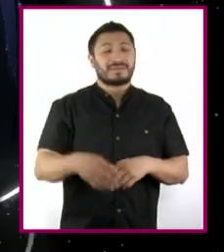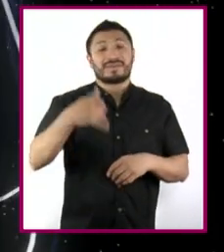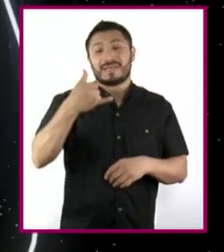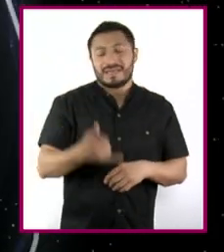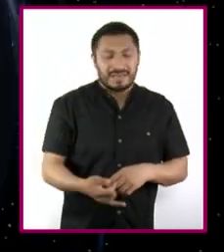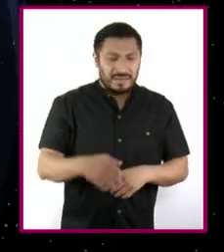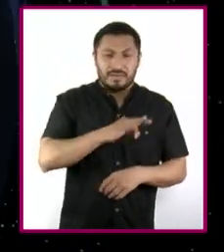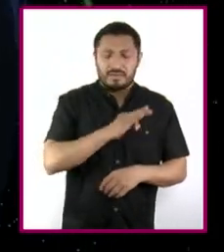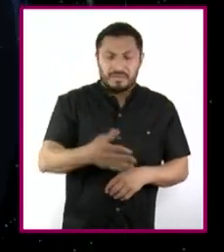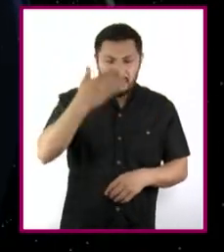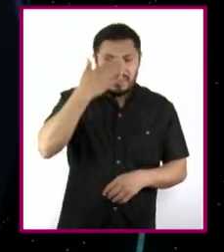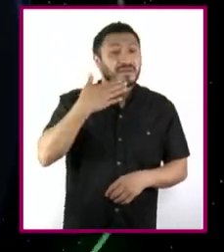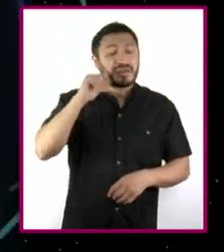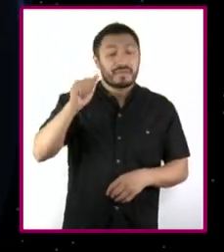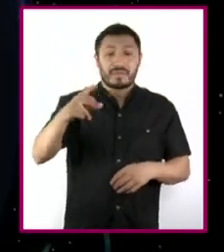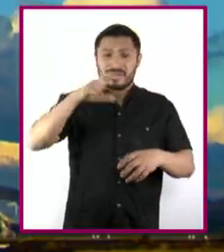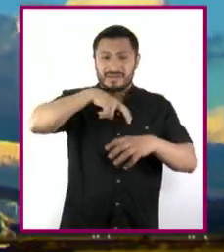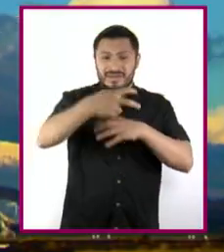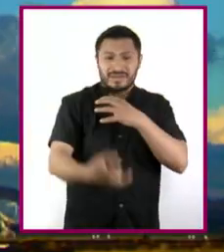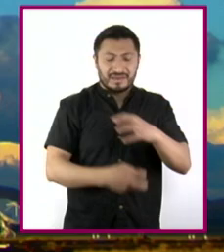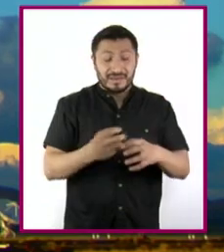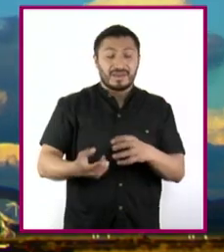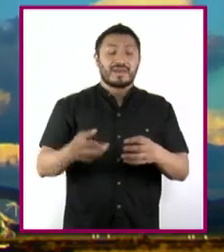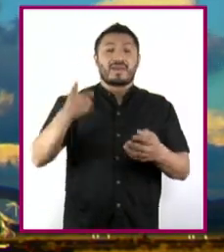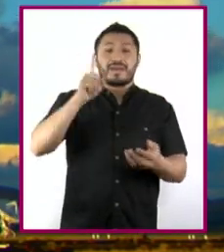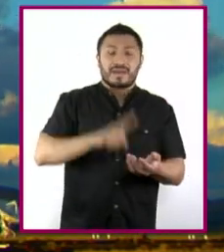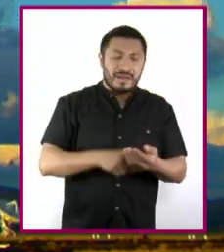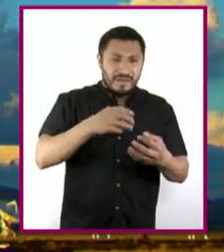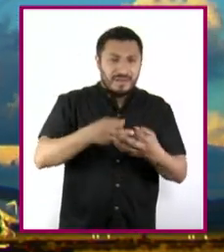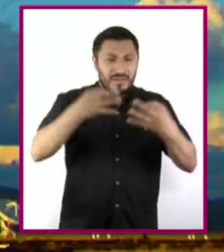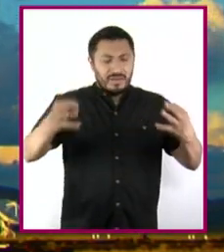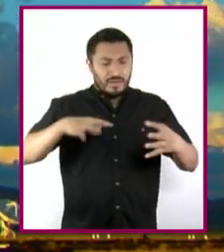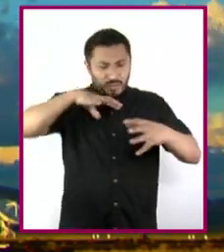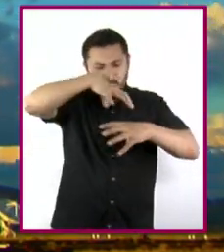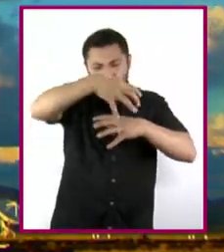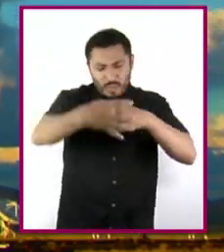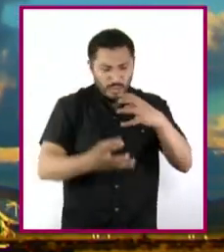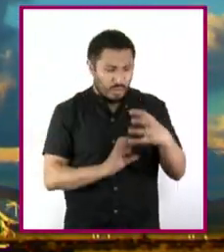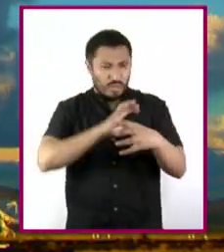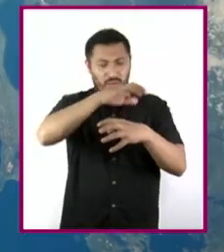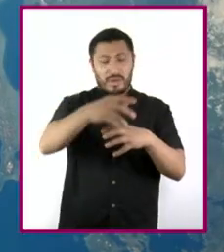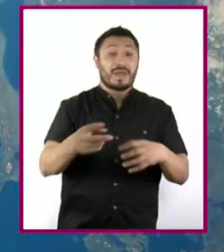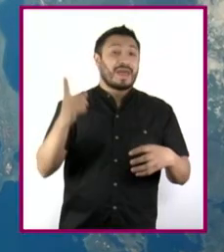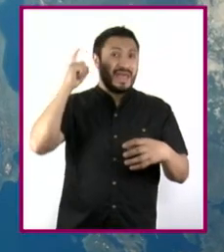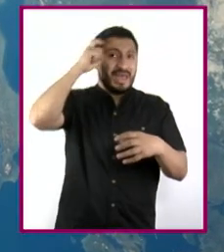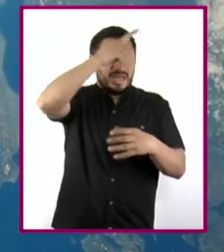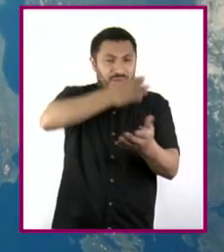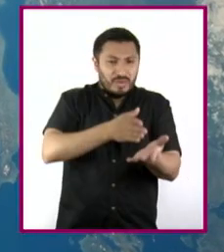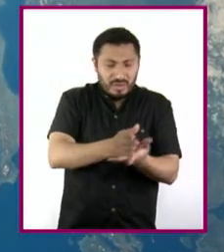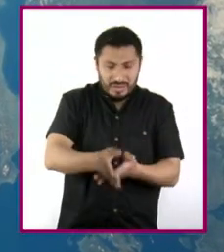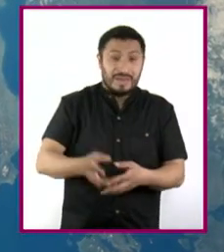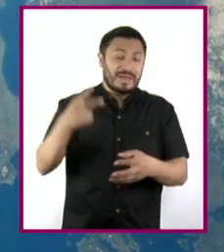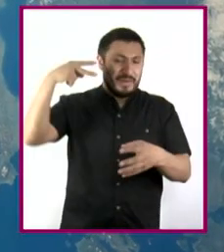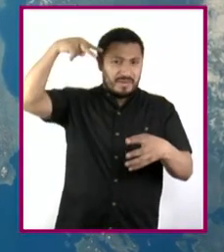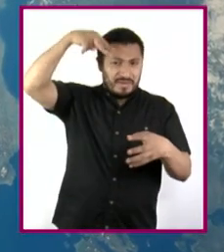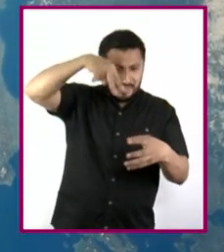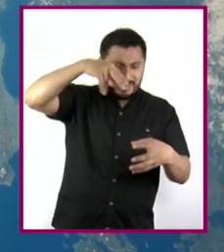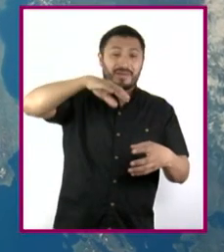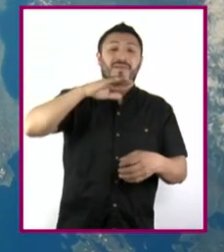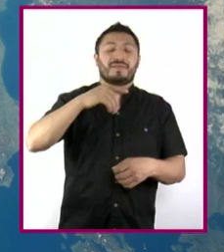que se puede tener una cobertura mayor en zonas terrestres que son de difícil acceso. Se utilizan para